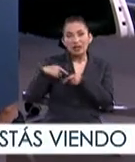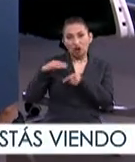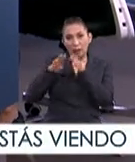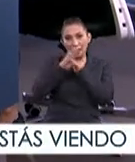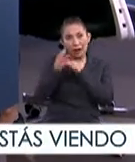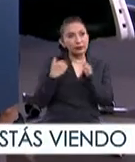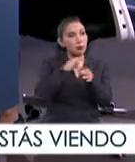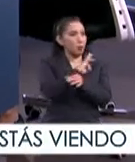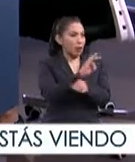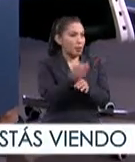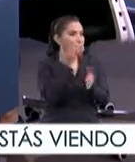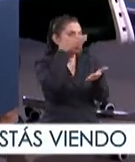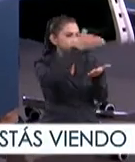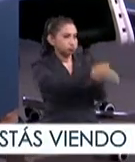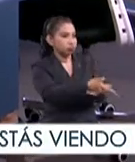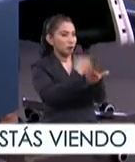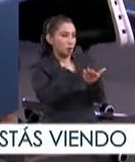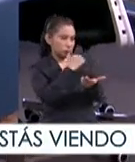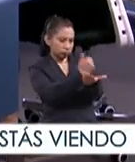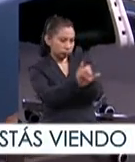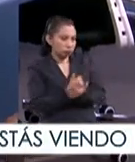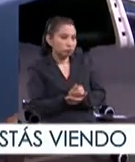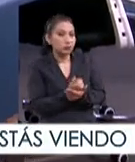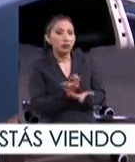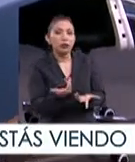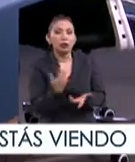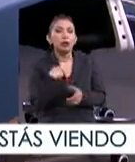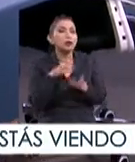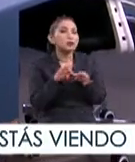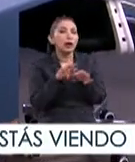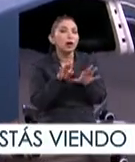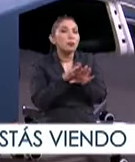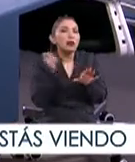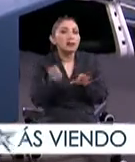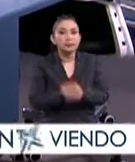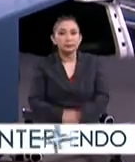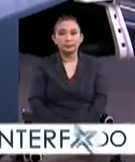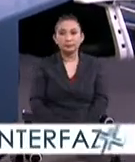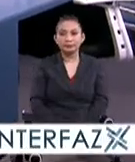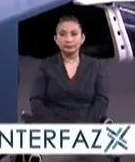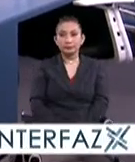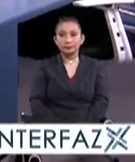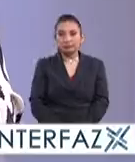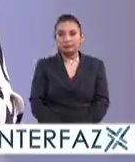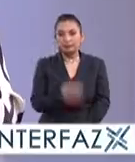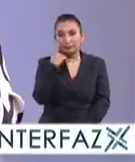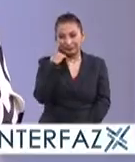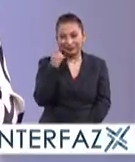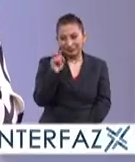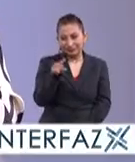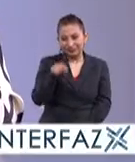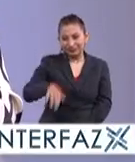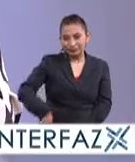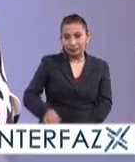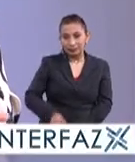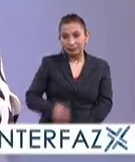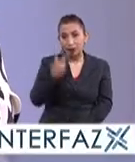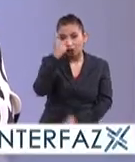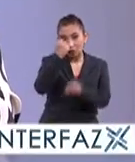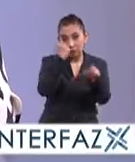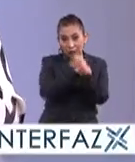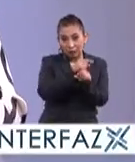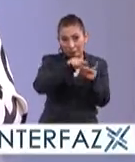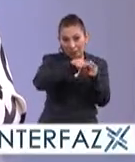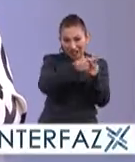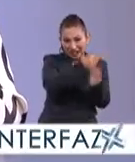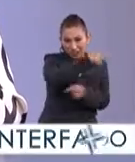migrantes puedan acceder a una regularización. Platícanos un poco de qué se trata, Janet. Así es, como bien lo mencionas, desde hace 2 años, desde